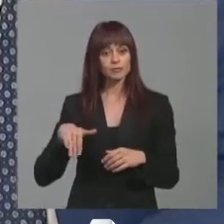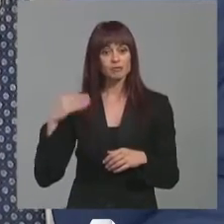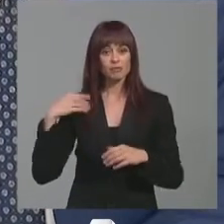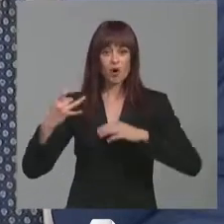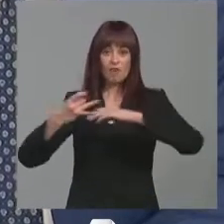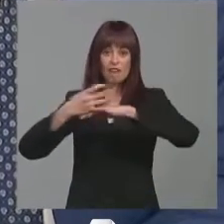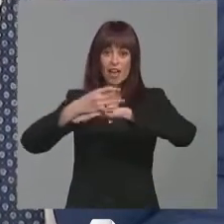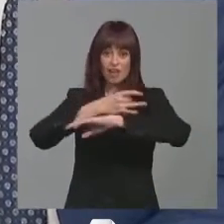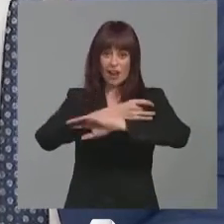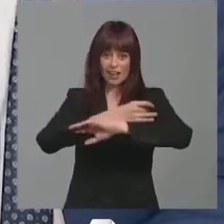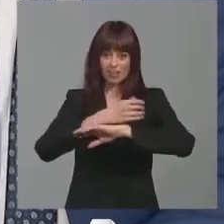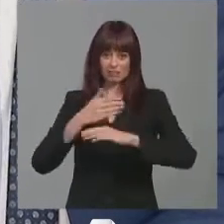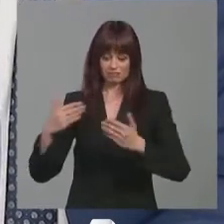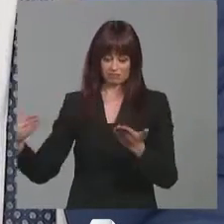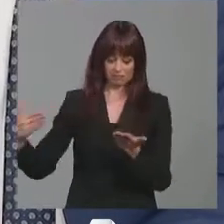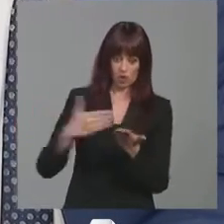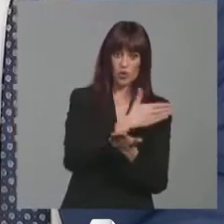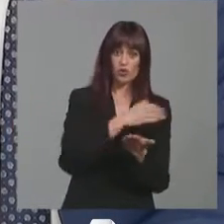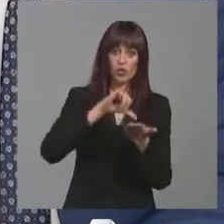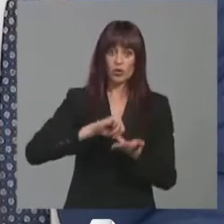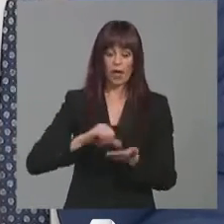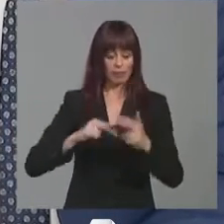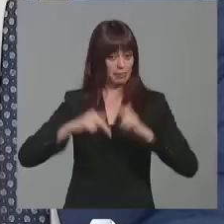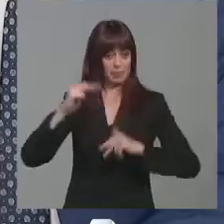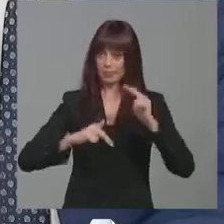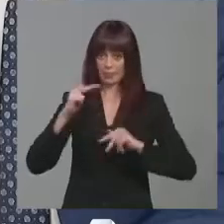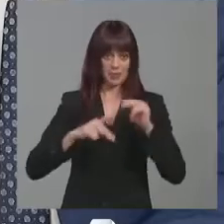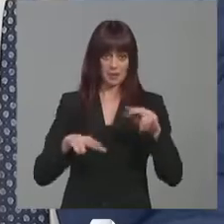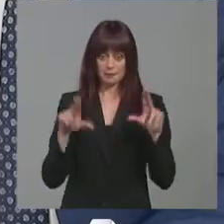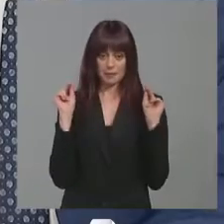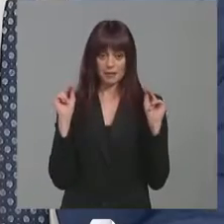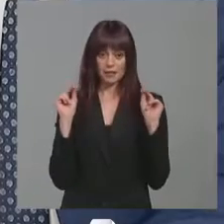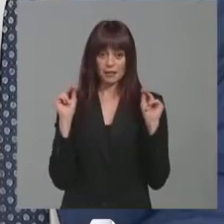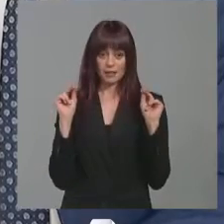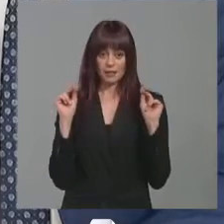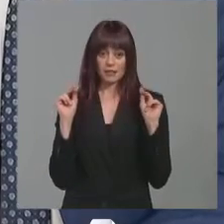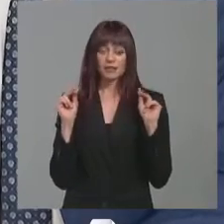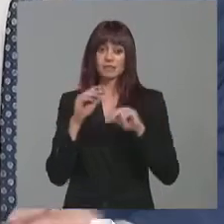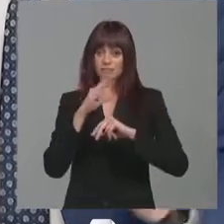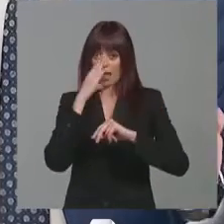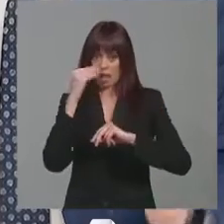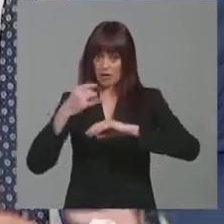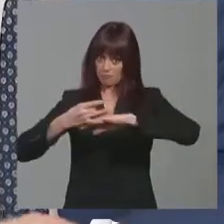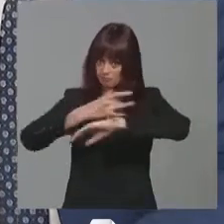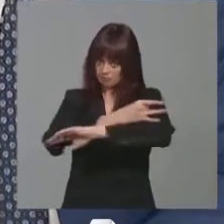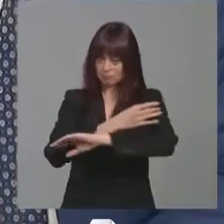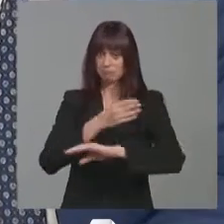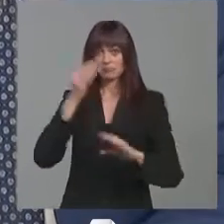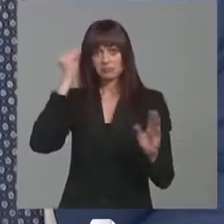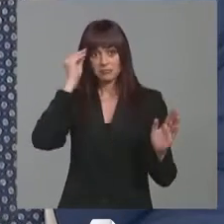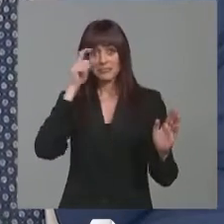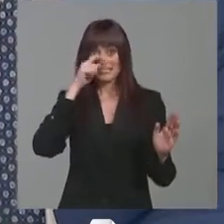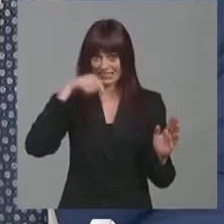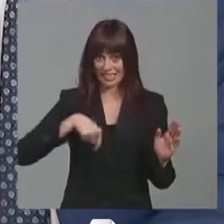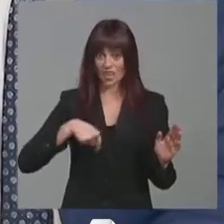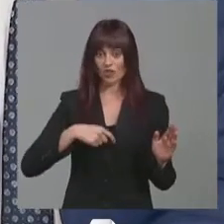ferrocarril que nos atraviesan la ciudad cuando terminen las obras de del trazado de alta velocidad que espero que este año